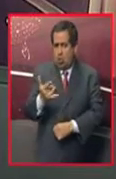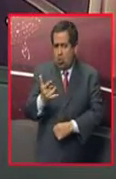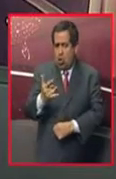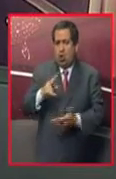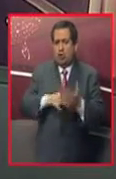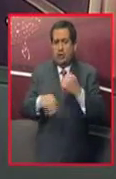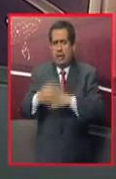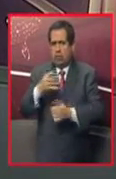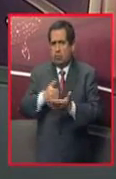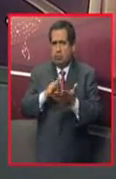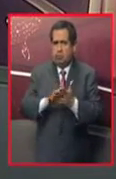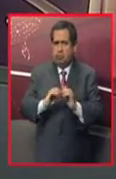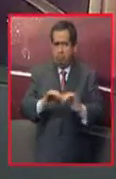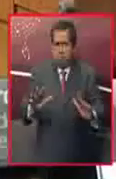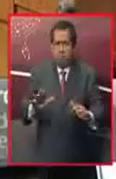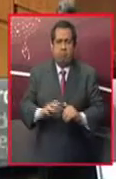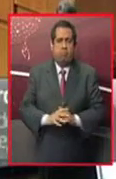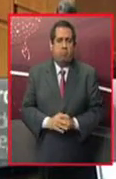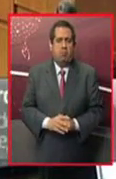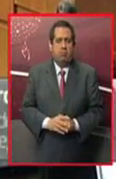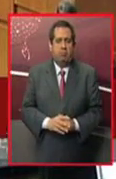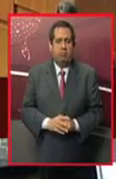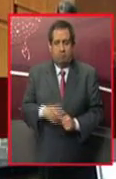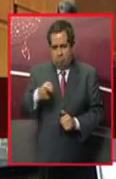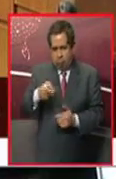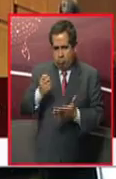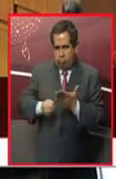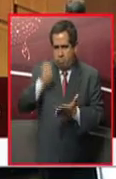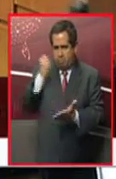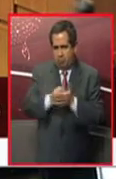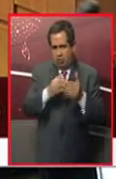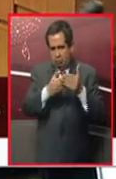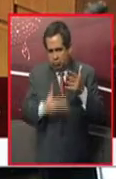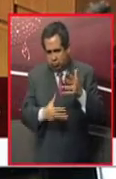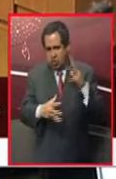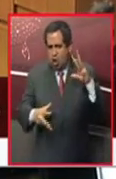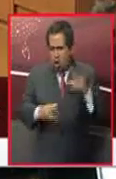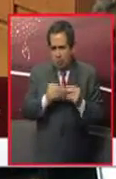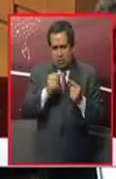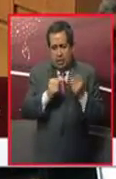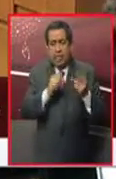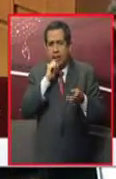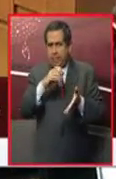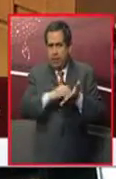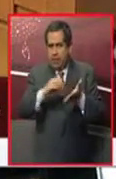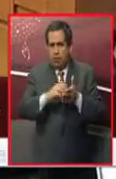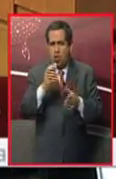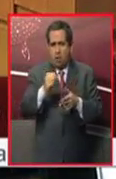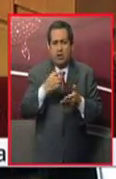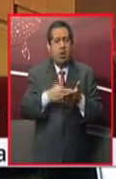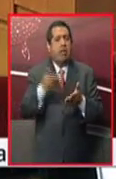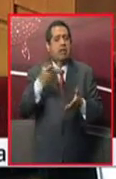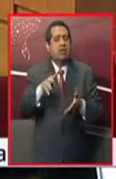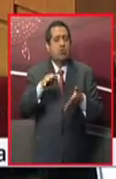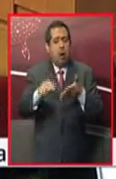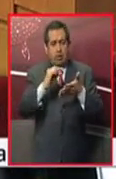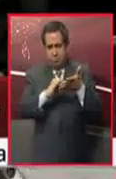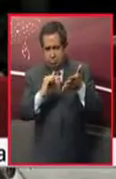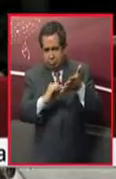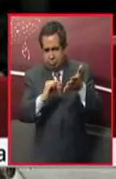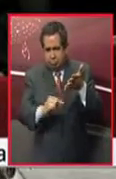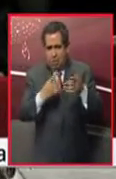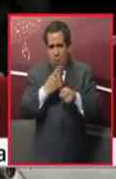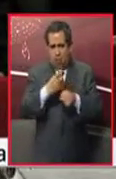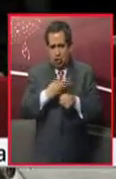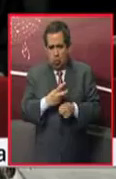de 2014. Consecuencia, está aprobado en lo general y aprobado el párrafo noveno del artículo 19 transitorio, los transitorios